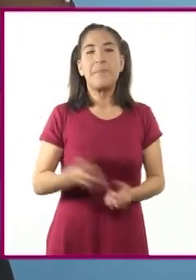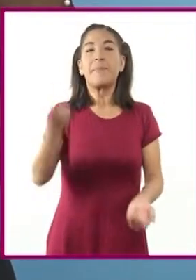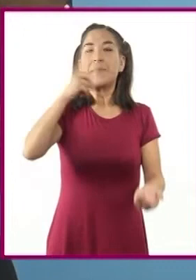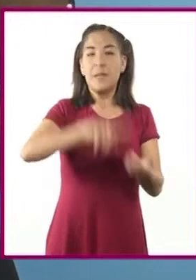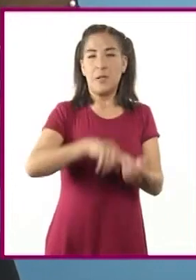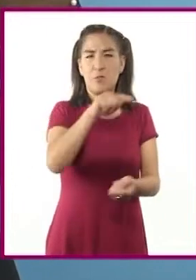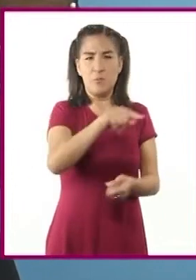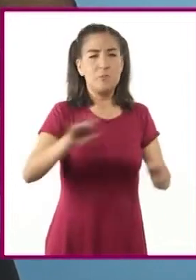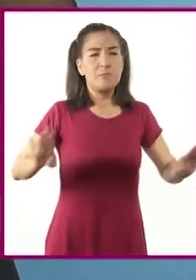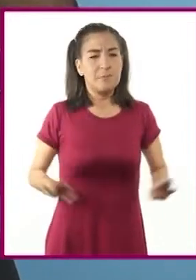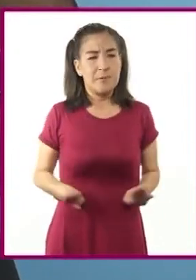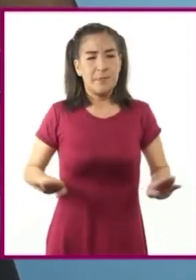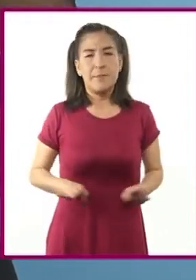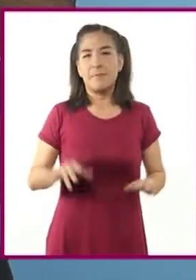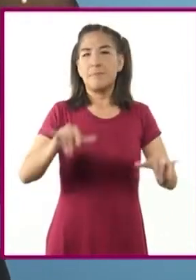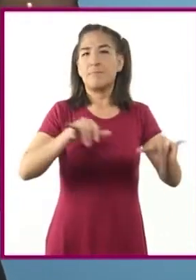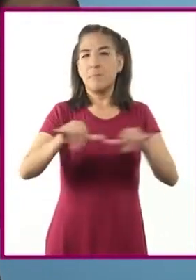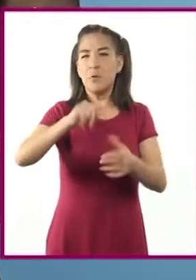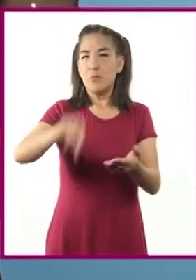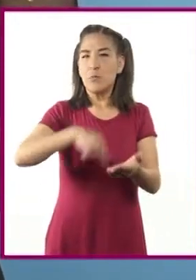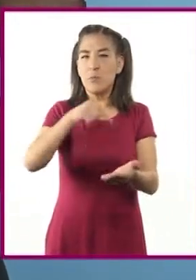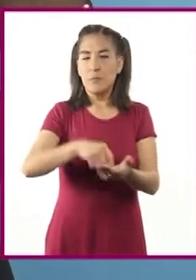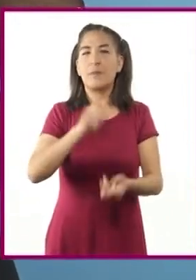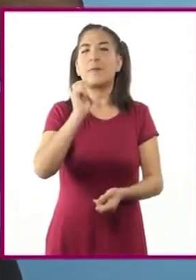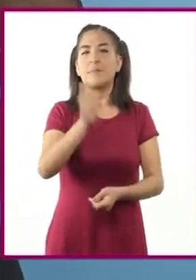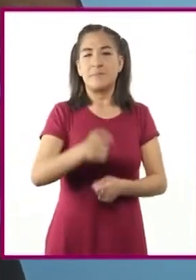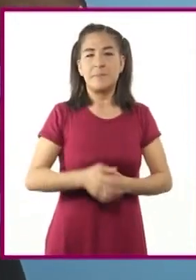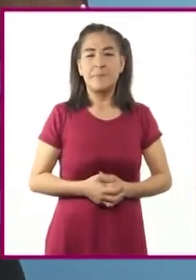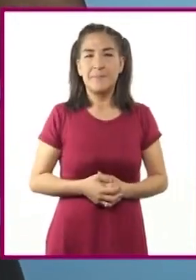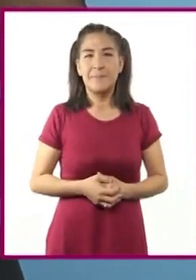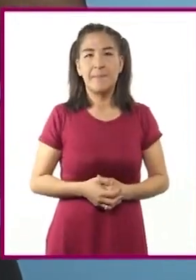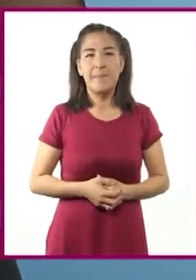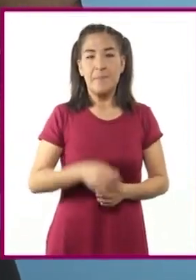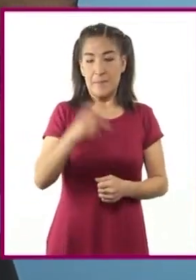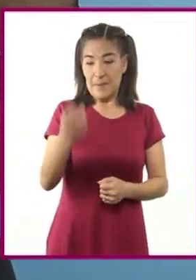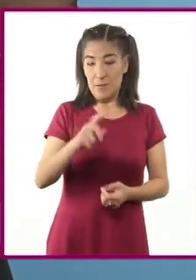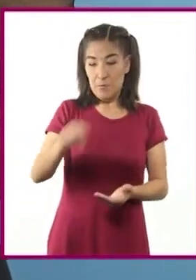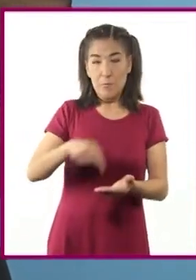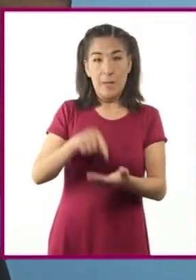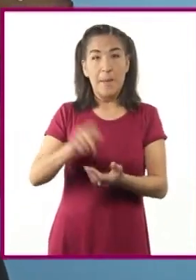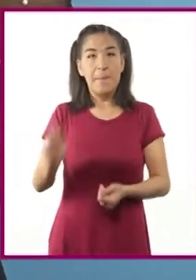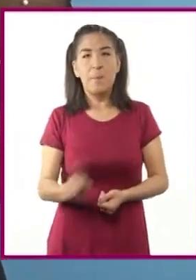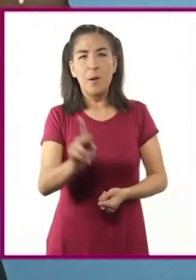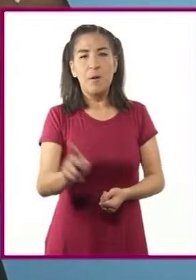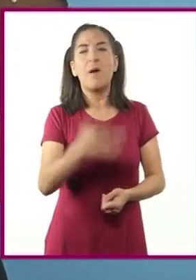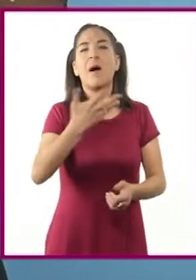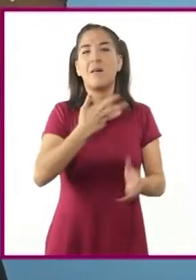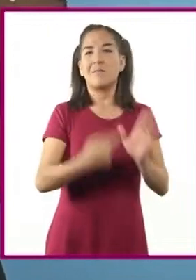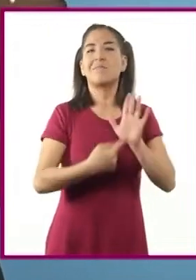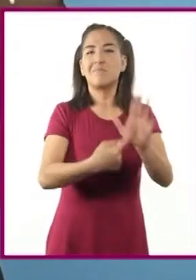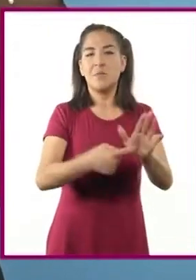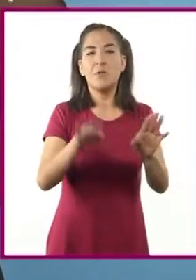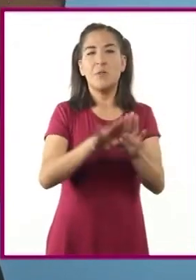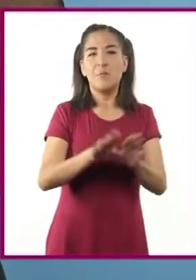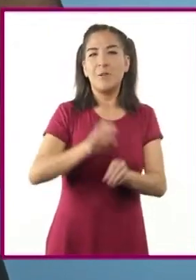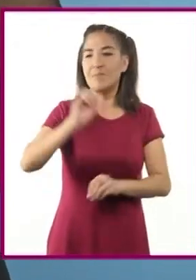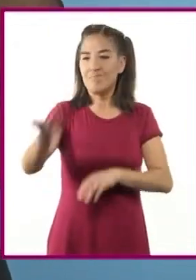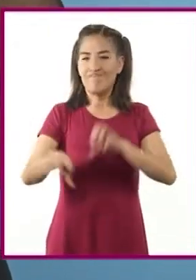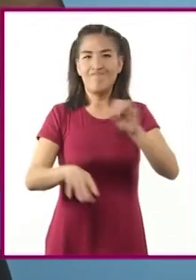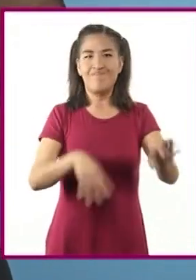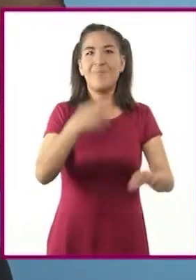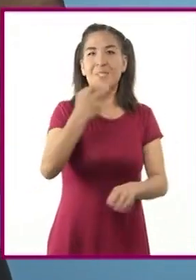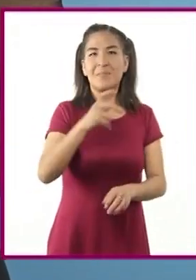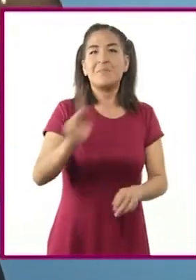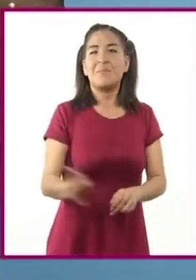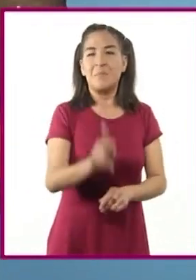de las características demográficas tenemos que los espacios rurales presentan dispersión de su población, ya